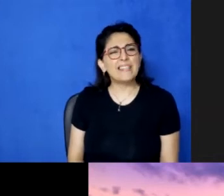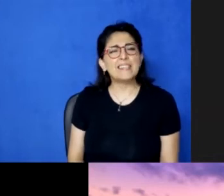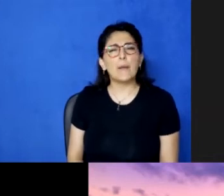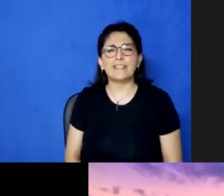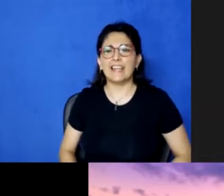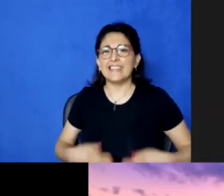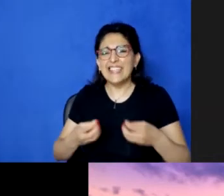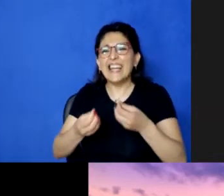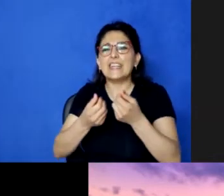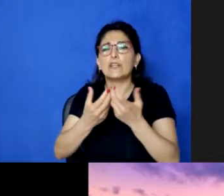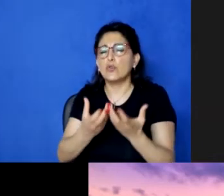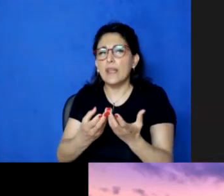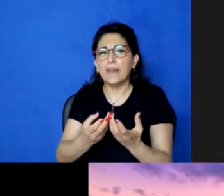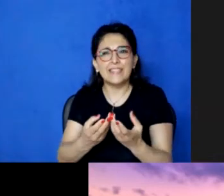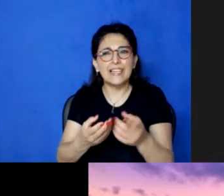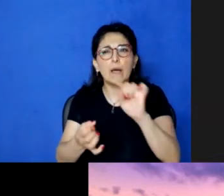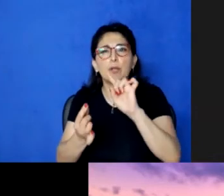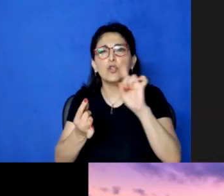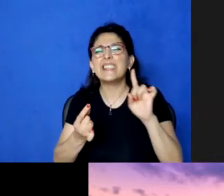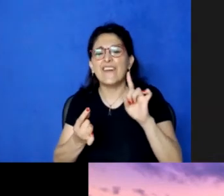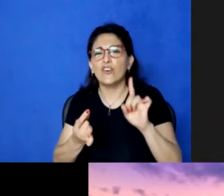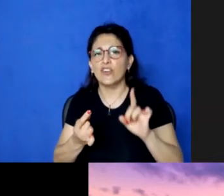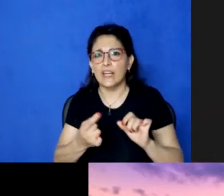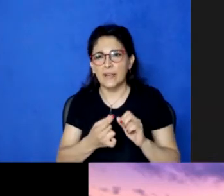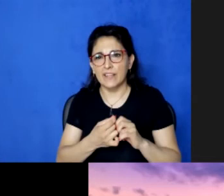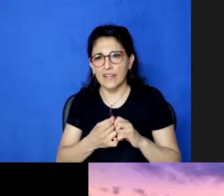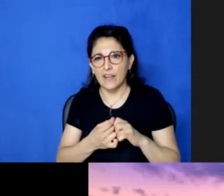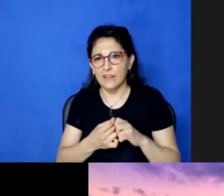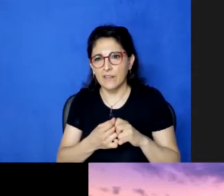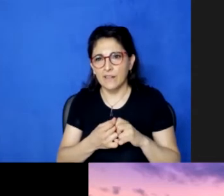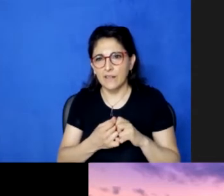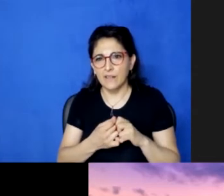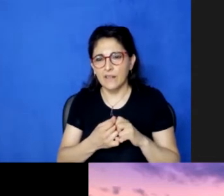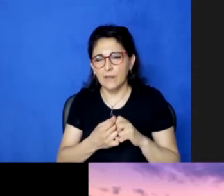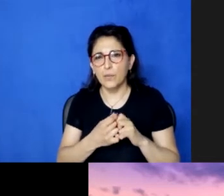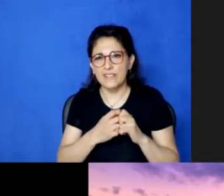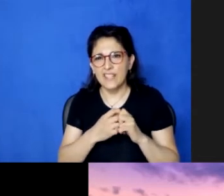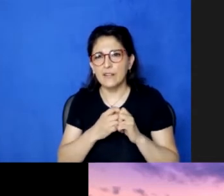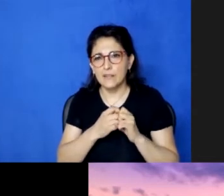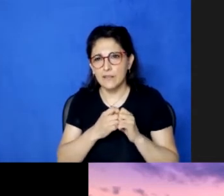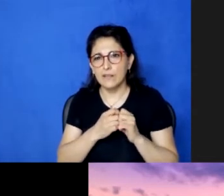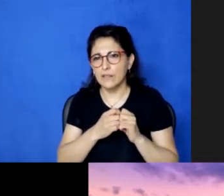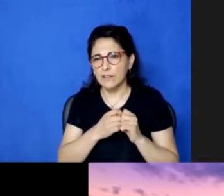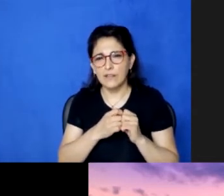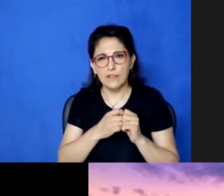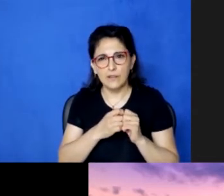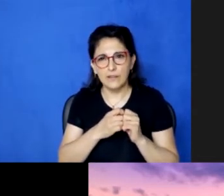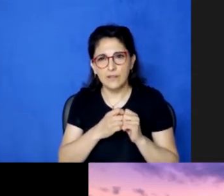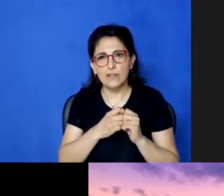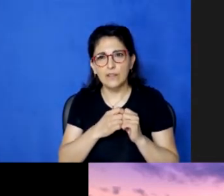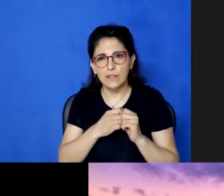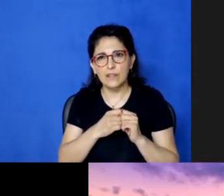no parecía pastelera. Tenía la textura de pastelera, pero no el sabor de la pastelera. Entonces sí, era una